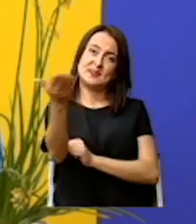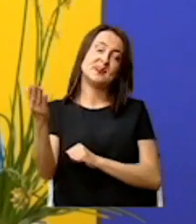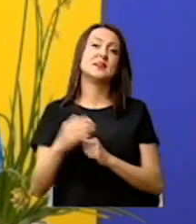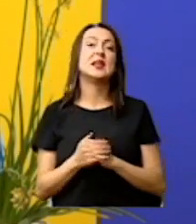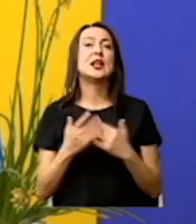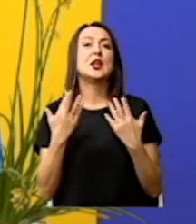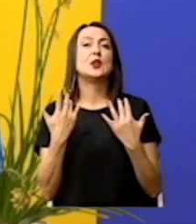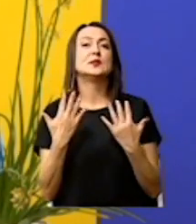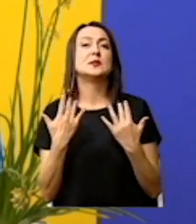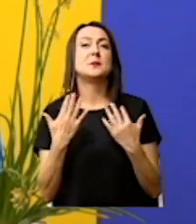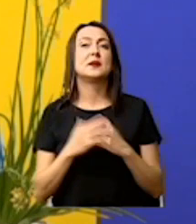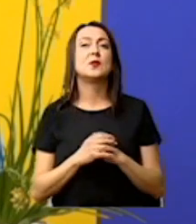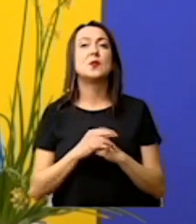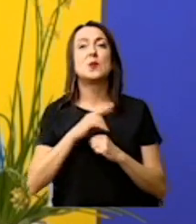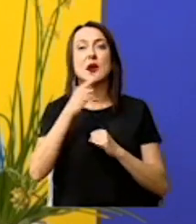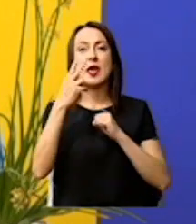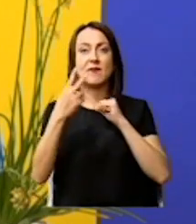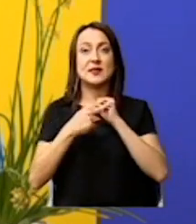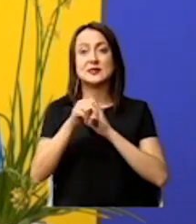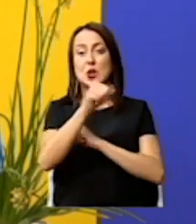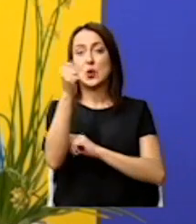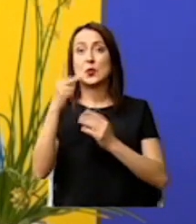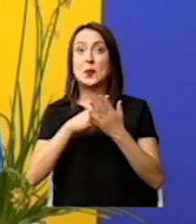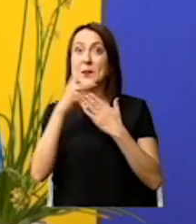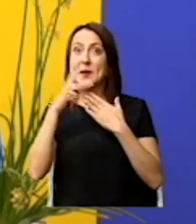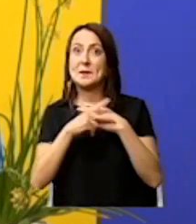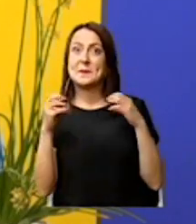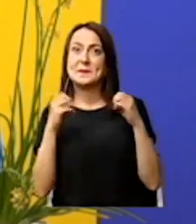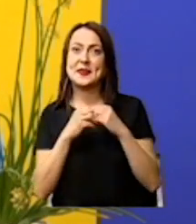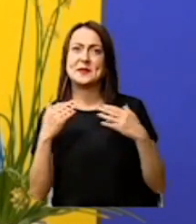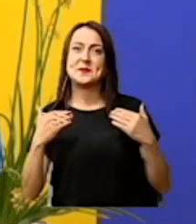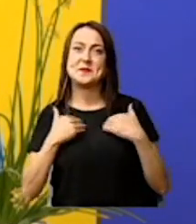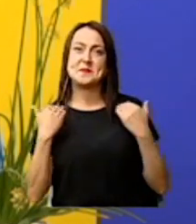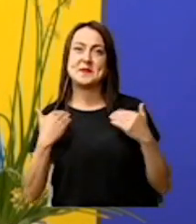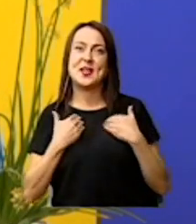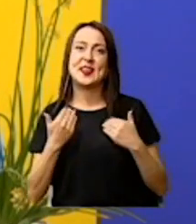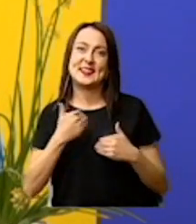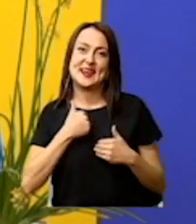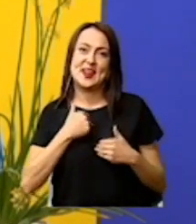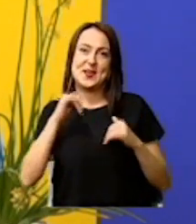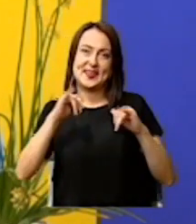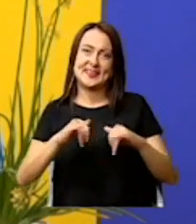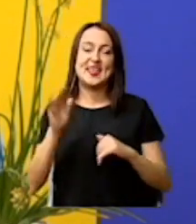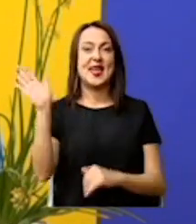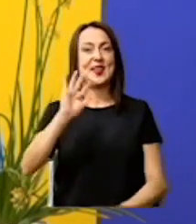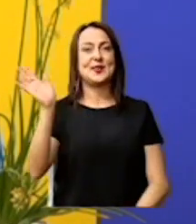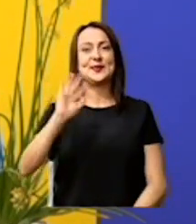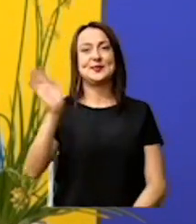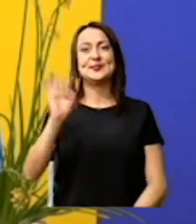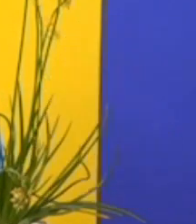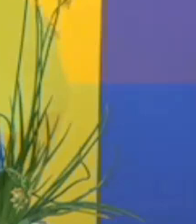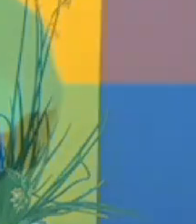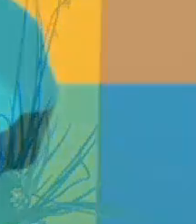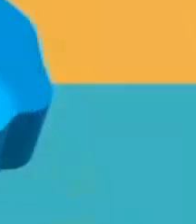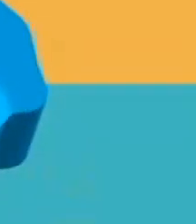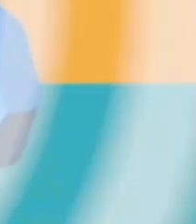los espero una vez en otro programa más. Me alegro de tenerlos aquí. Adiós.